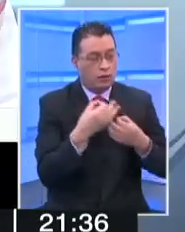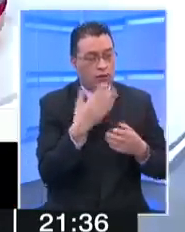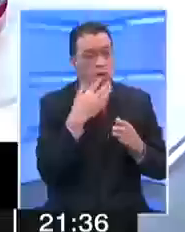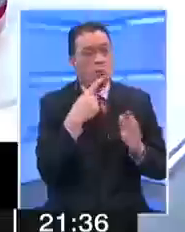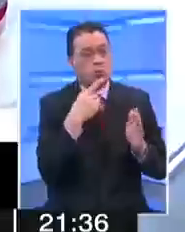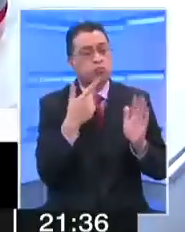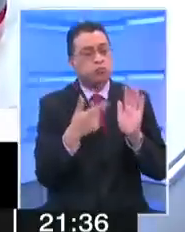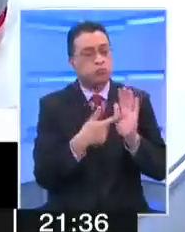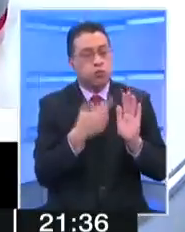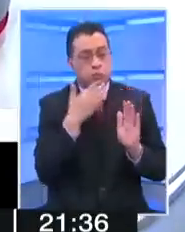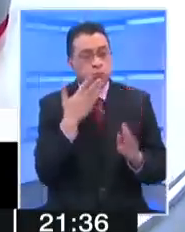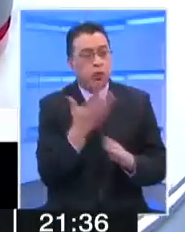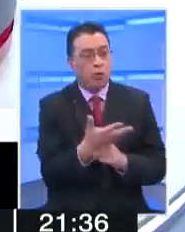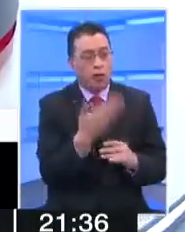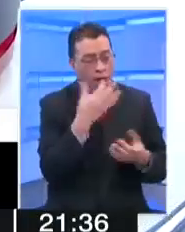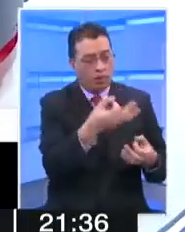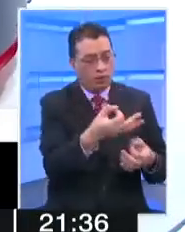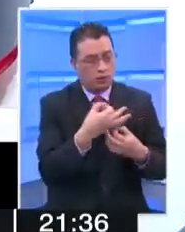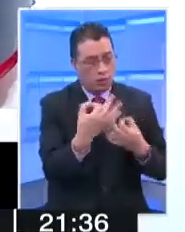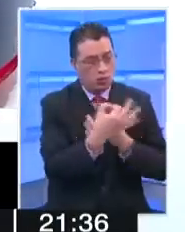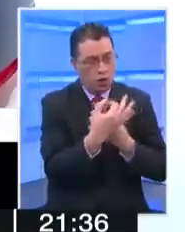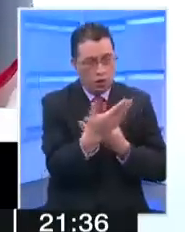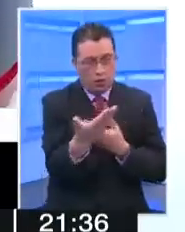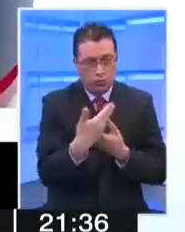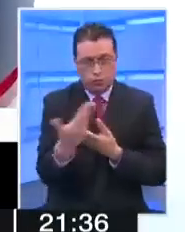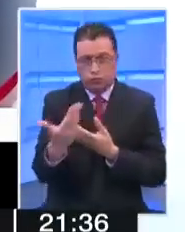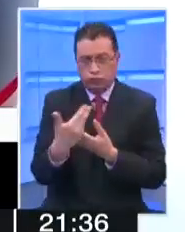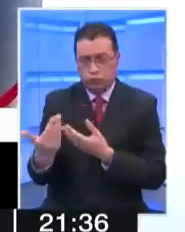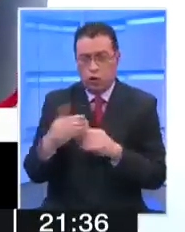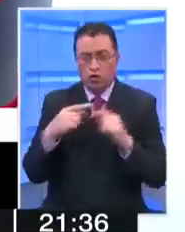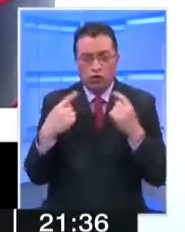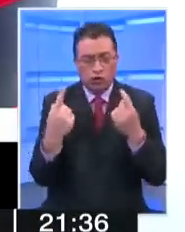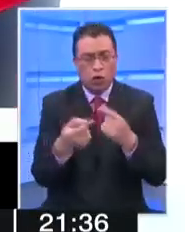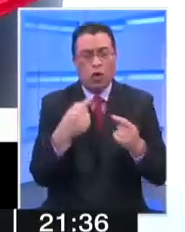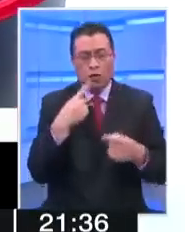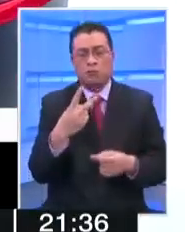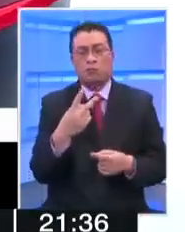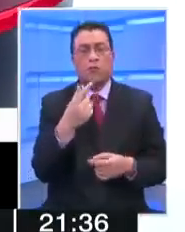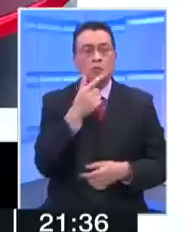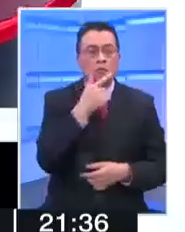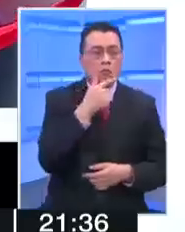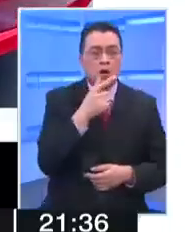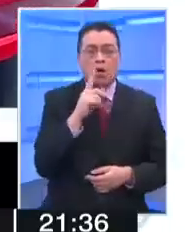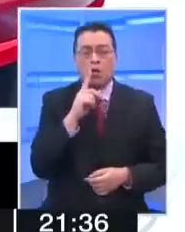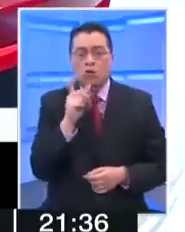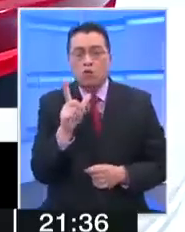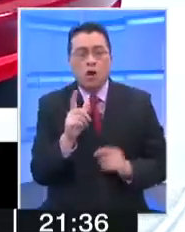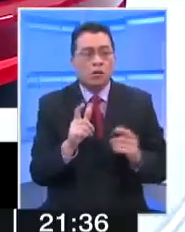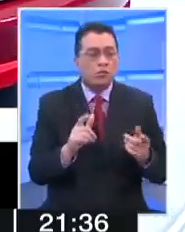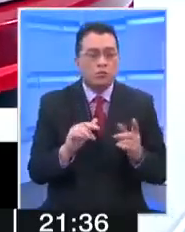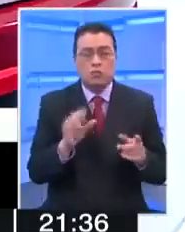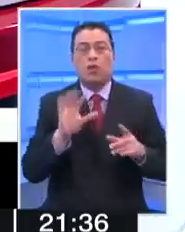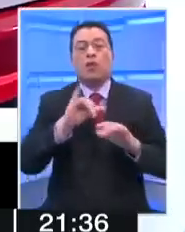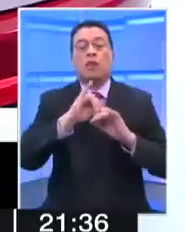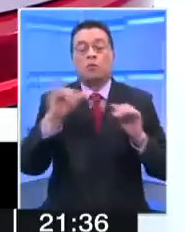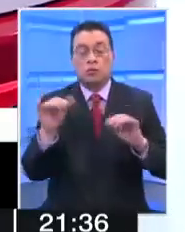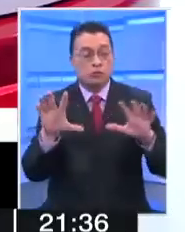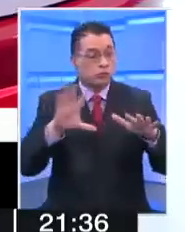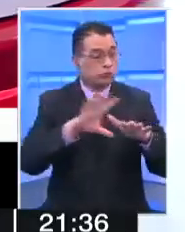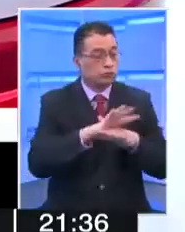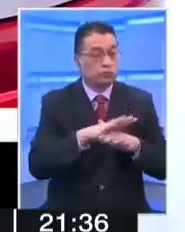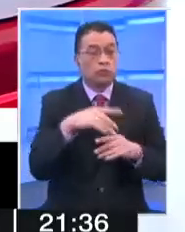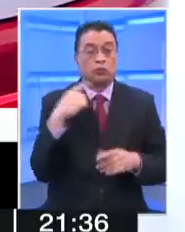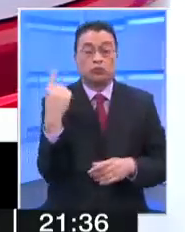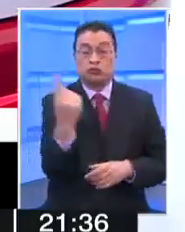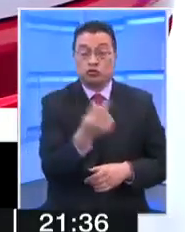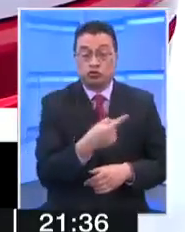propuestas y en ese sentido escucharlos y y ver qué sintonía tenemos con ellos y posteriormente eh en una